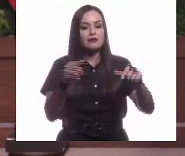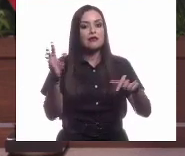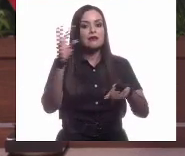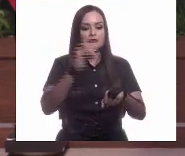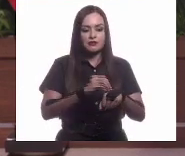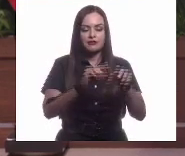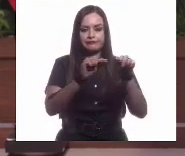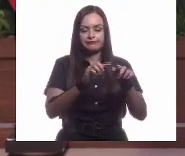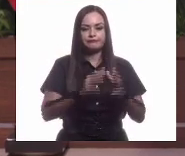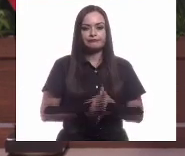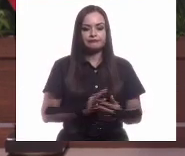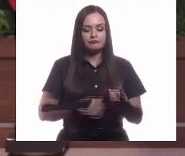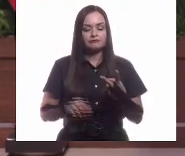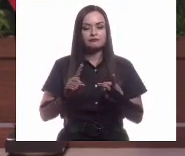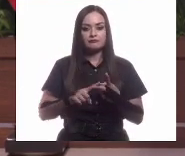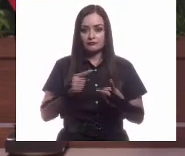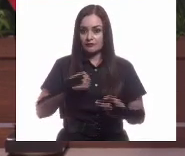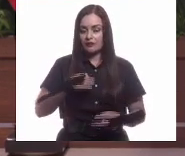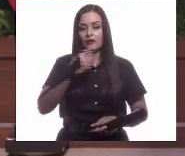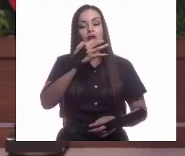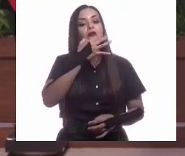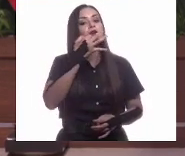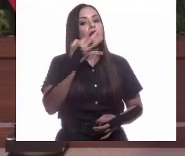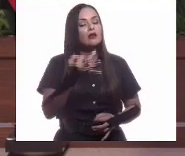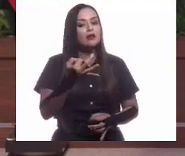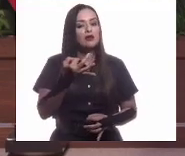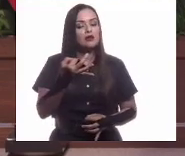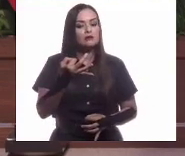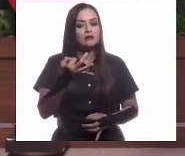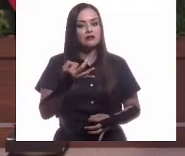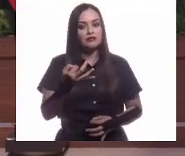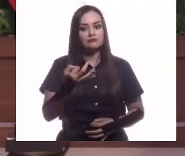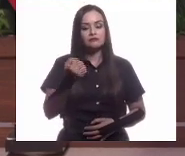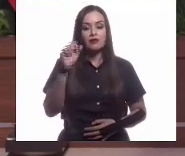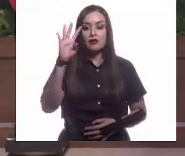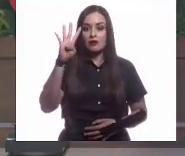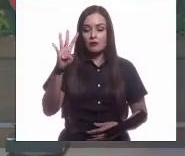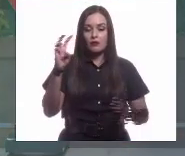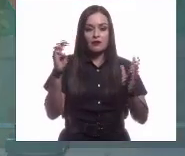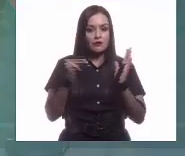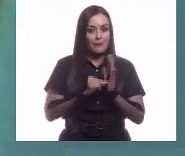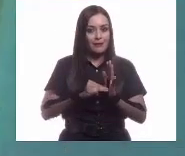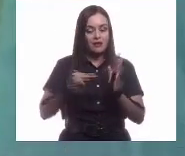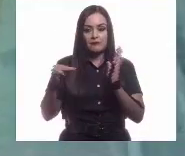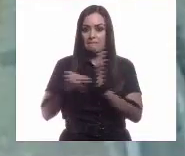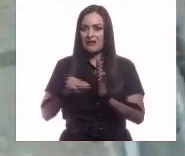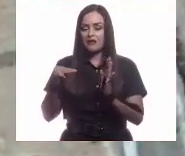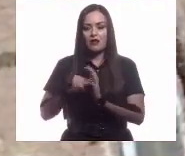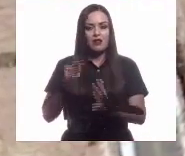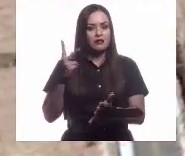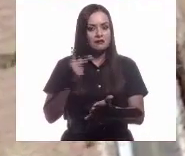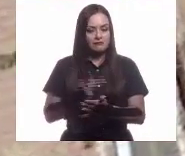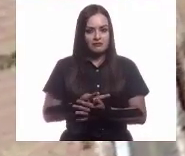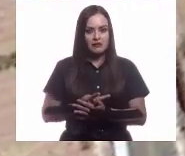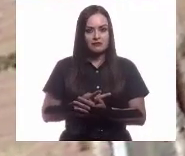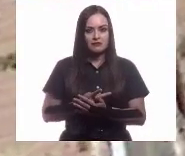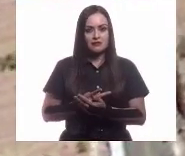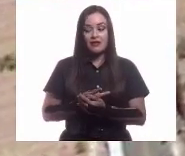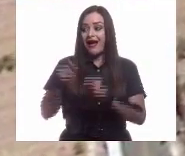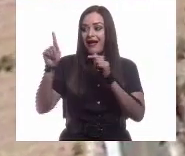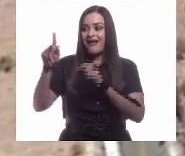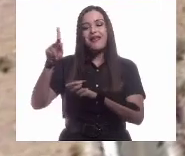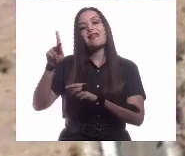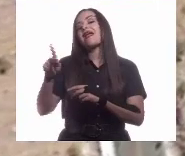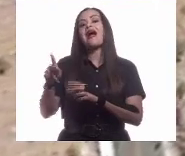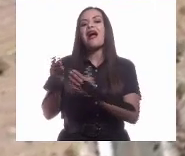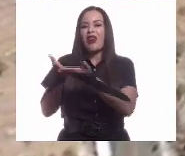Segundo, me complace informar que con una inversión superior a los 4,000 millones de pesos, arrancó ya en Pichilingue la